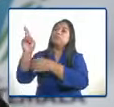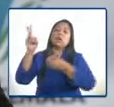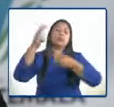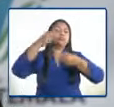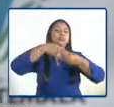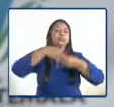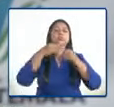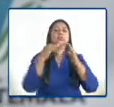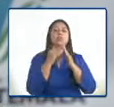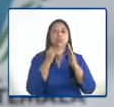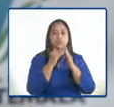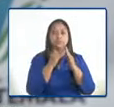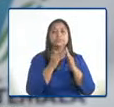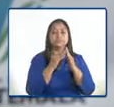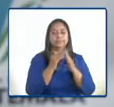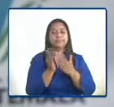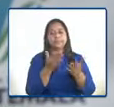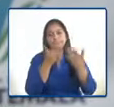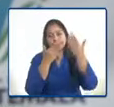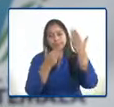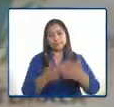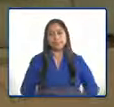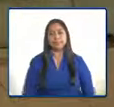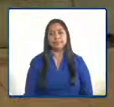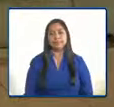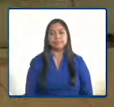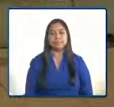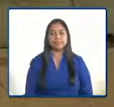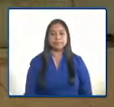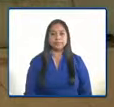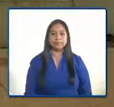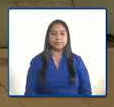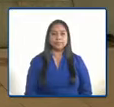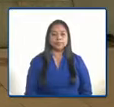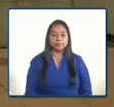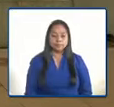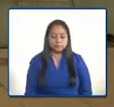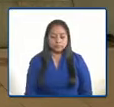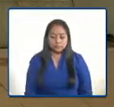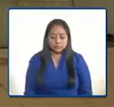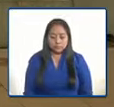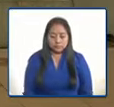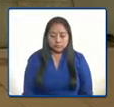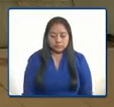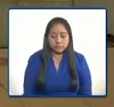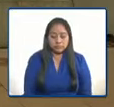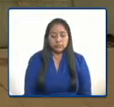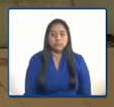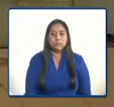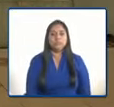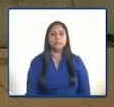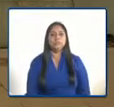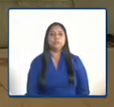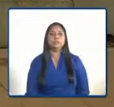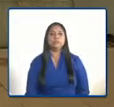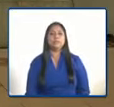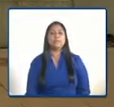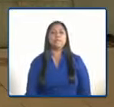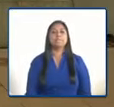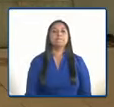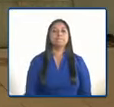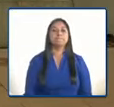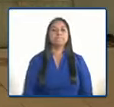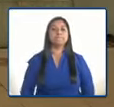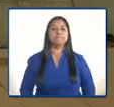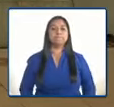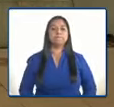su última opción. Muchísimas gracias. Gracias, señor secretario. Aquí hay dudas. Pregunta el periodista Marcos Cahuex de